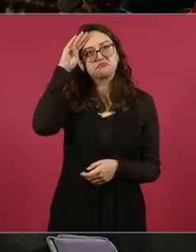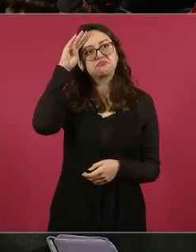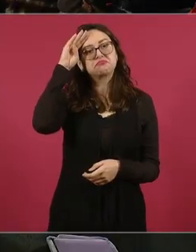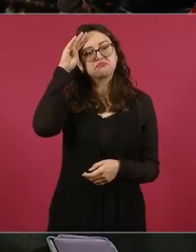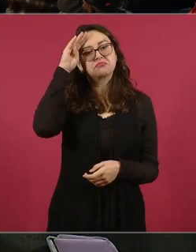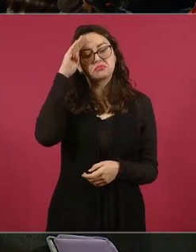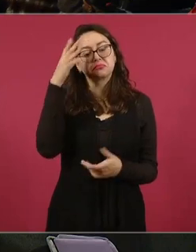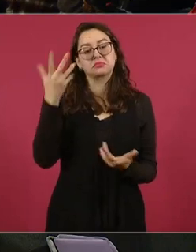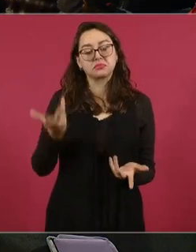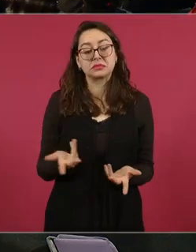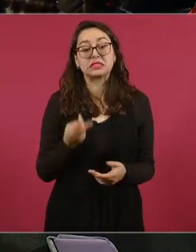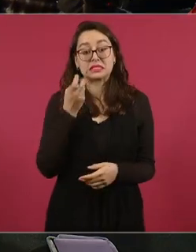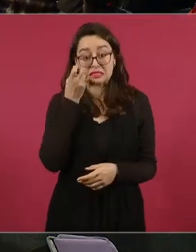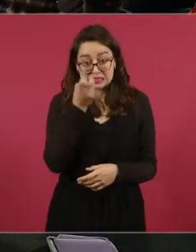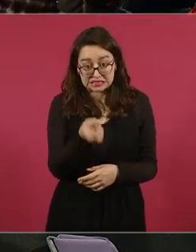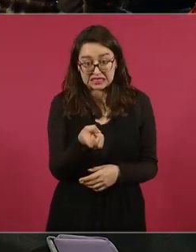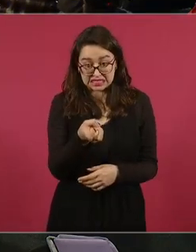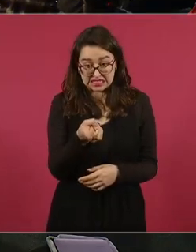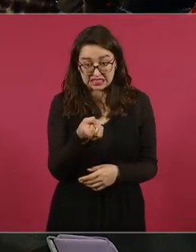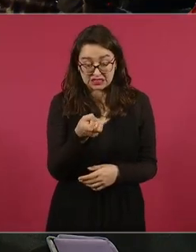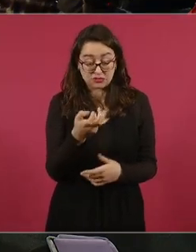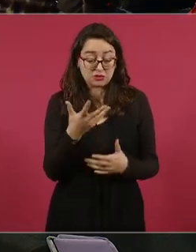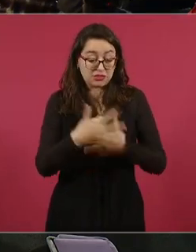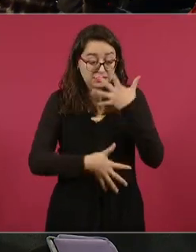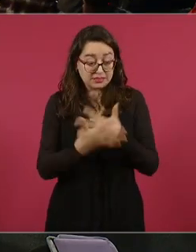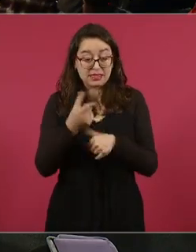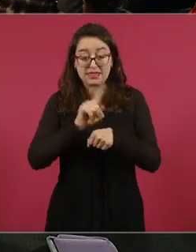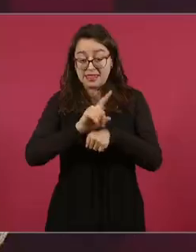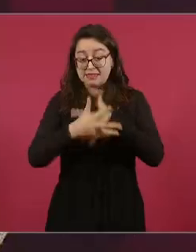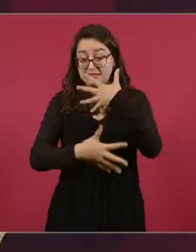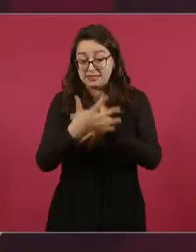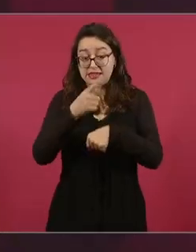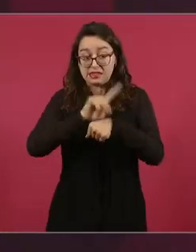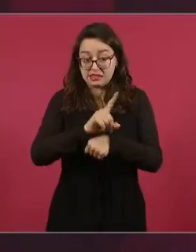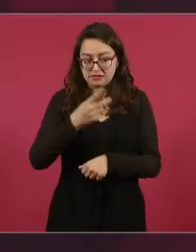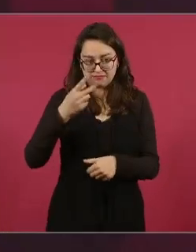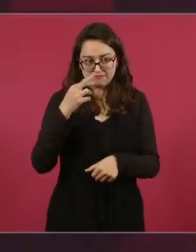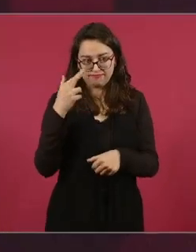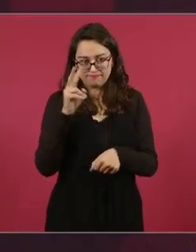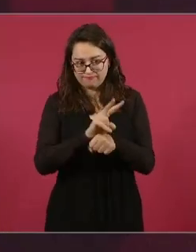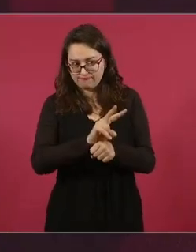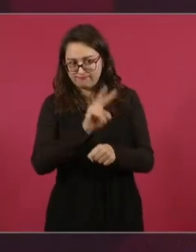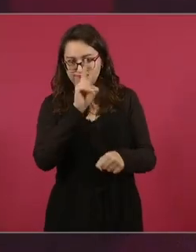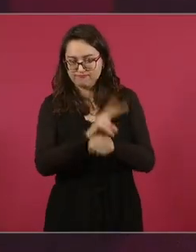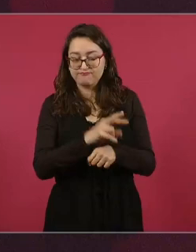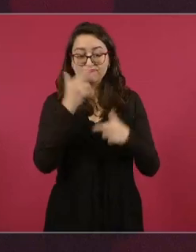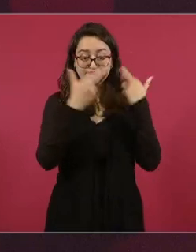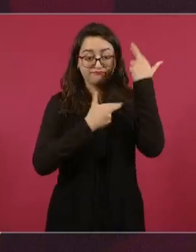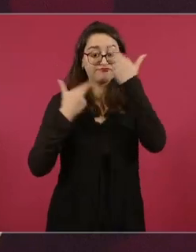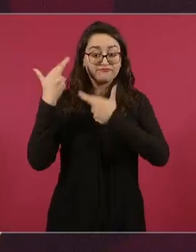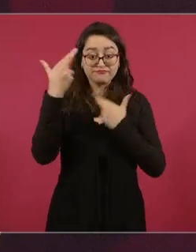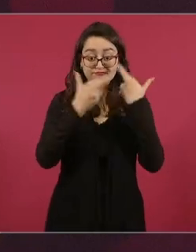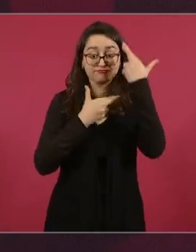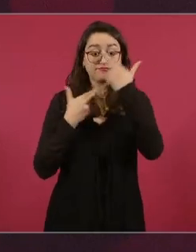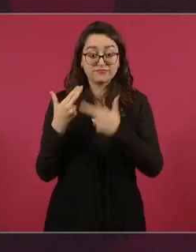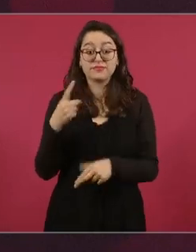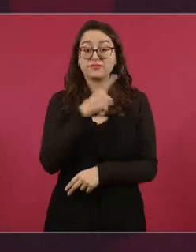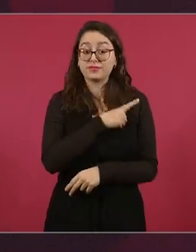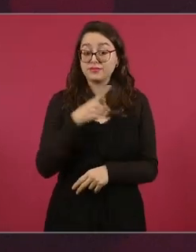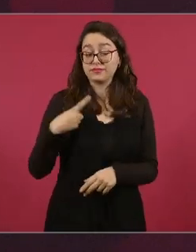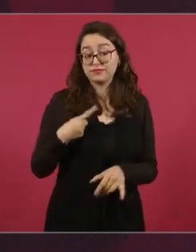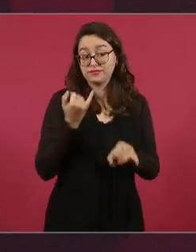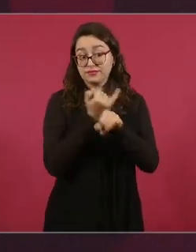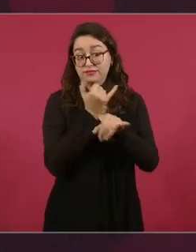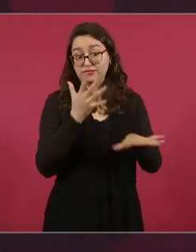la evaluación es cada 15 días. Entonces, estamos ciertos que tenemos que tener respuesta